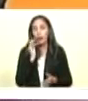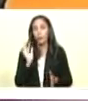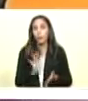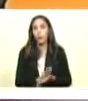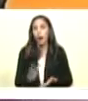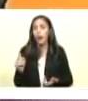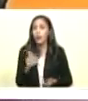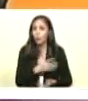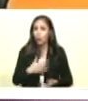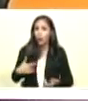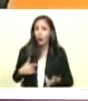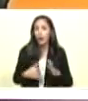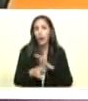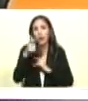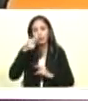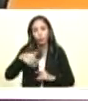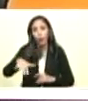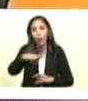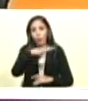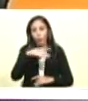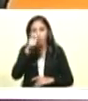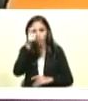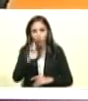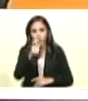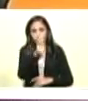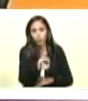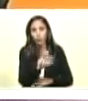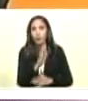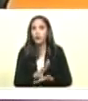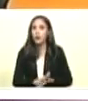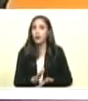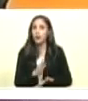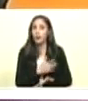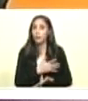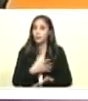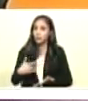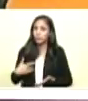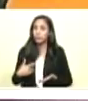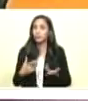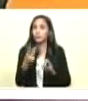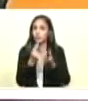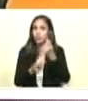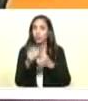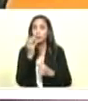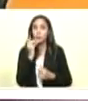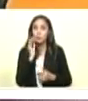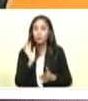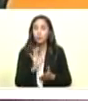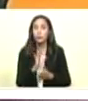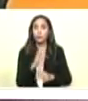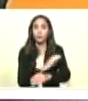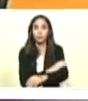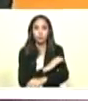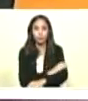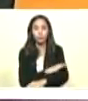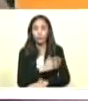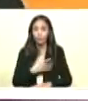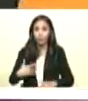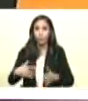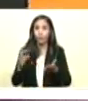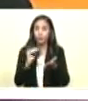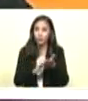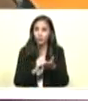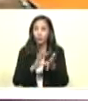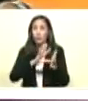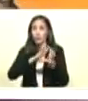recursos naturales de nuestro país, hoy sufren una nueva derrota. Y en una semana, cuando los venezolanos demuestren todo lo que